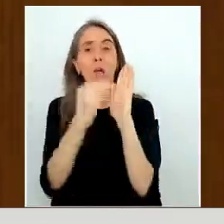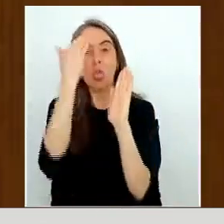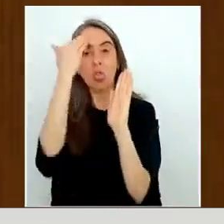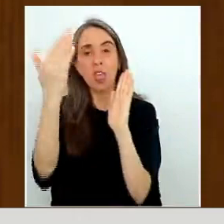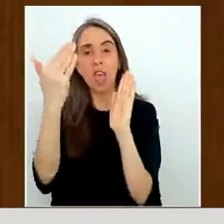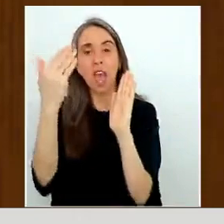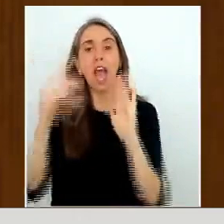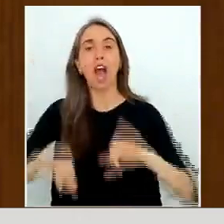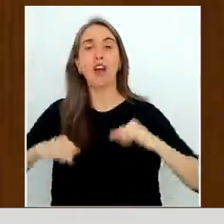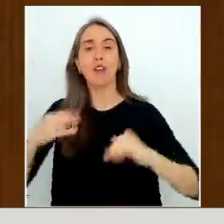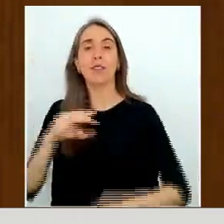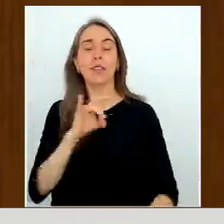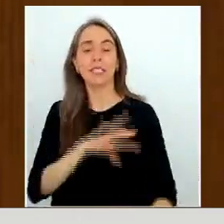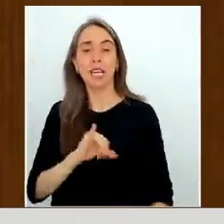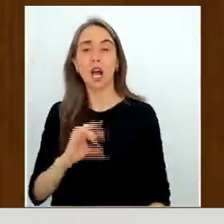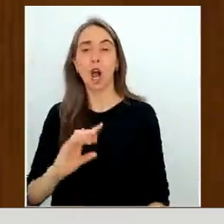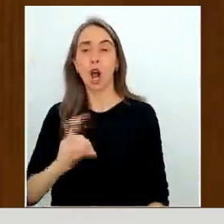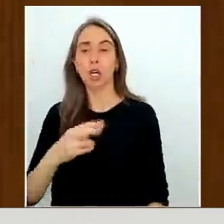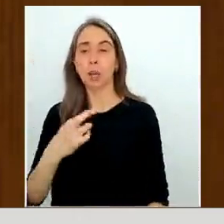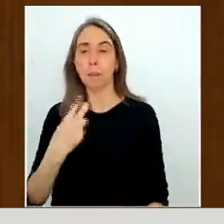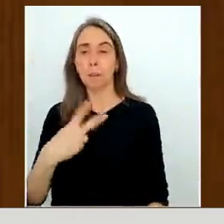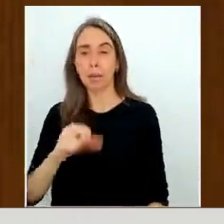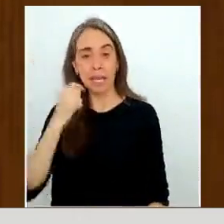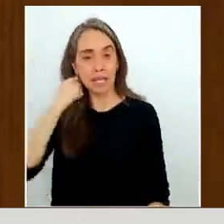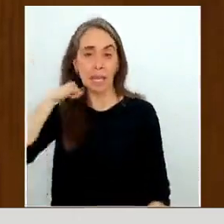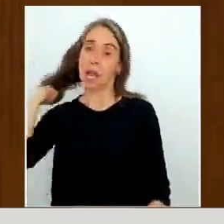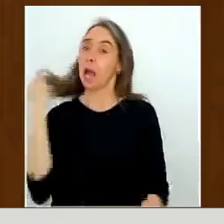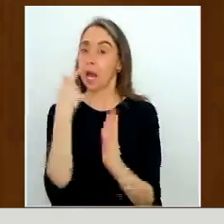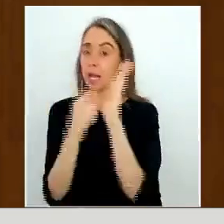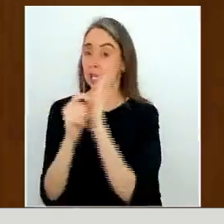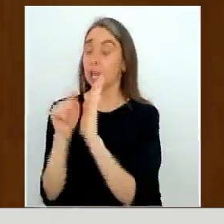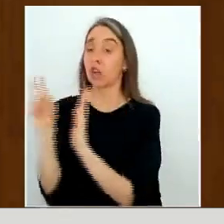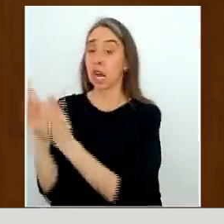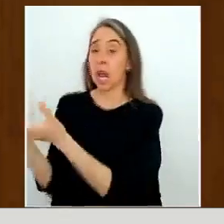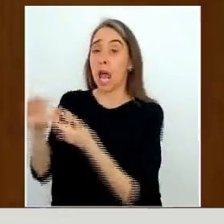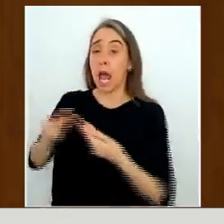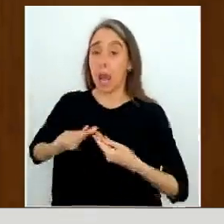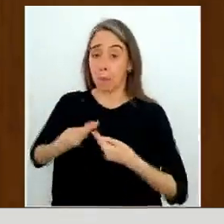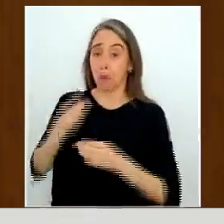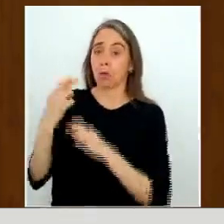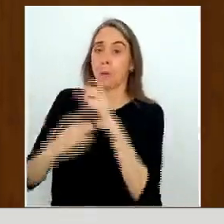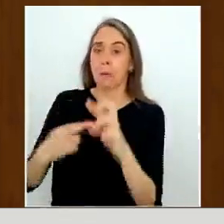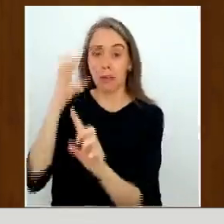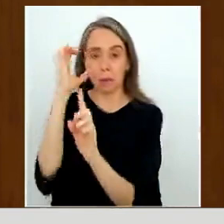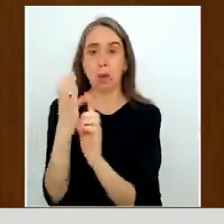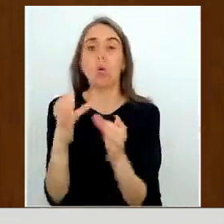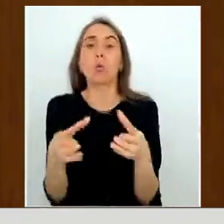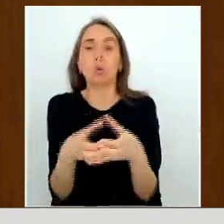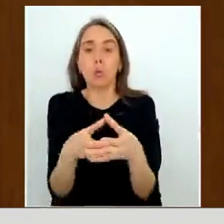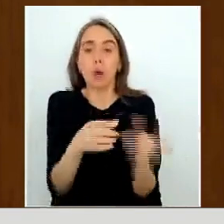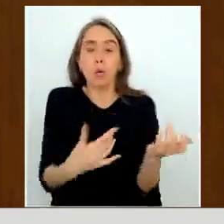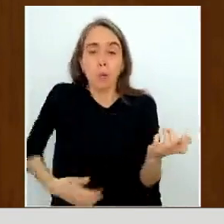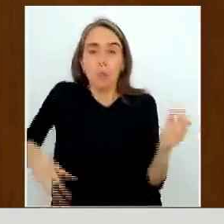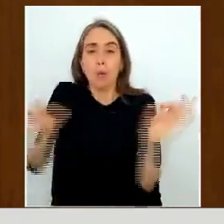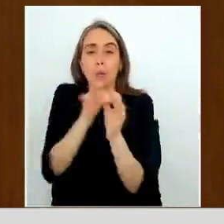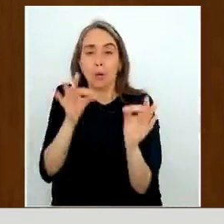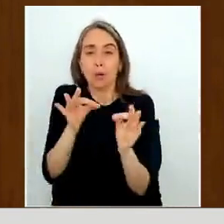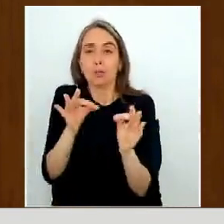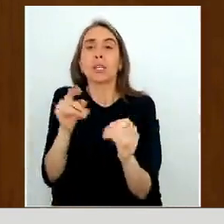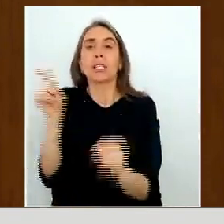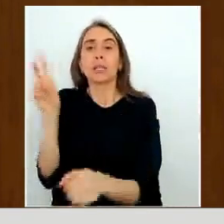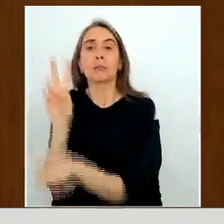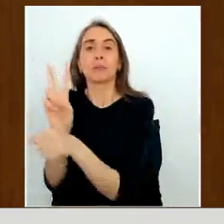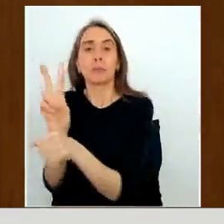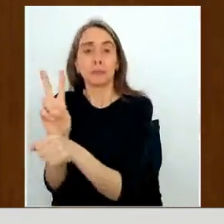peñ Jen en reconocimiento al enorme patrimonio cultural que representan y también al aporte entregado al maestro Jorge peñ Jen en su